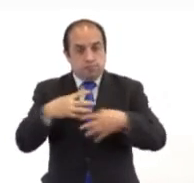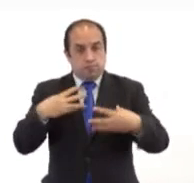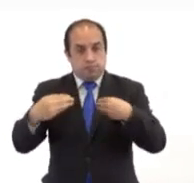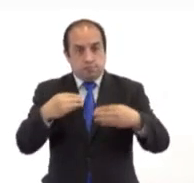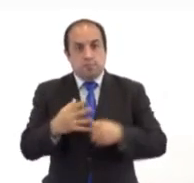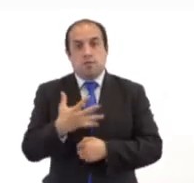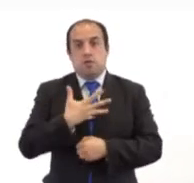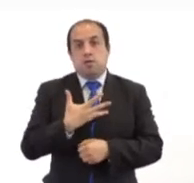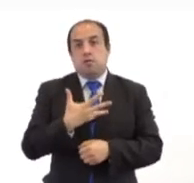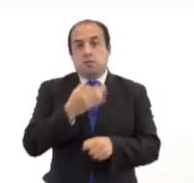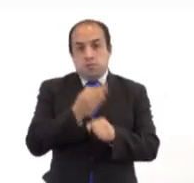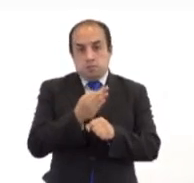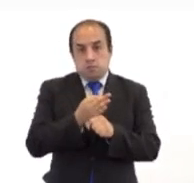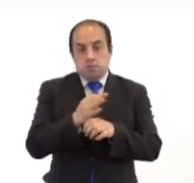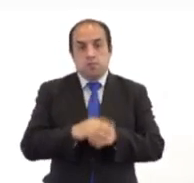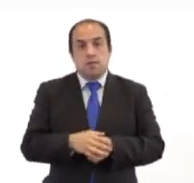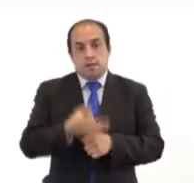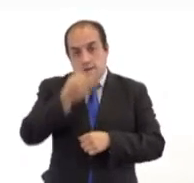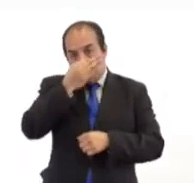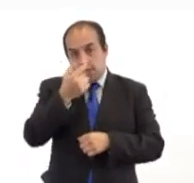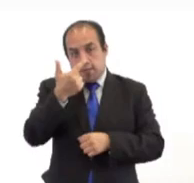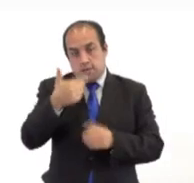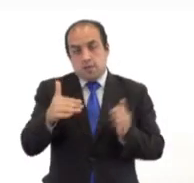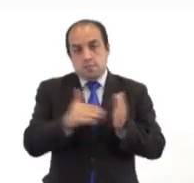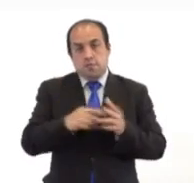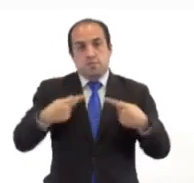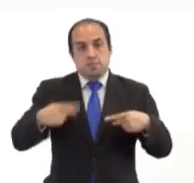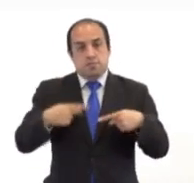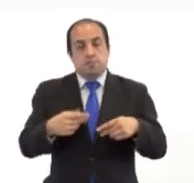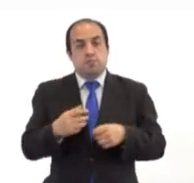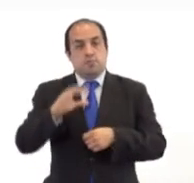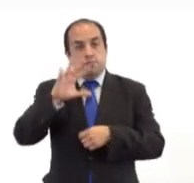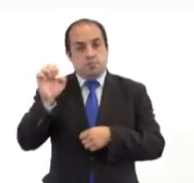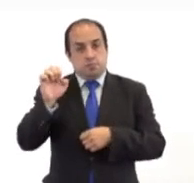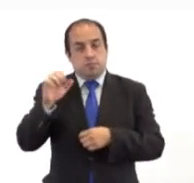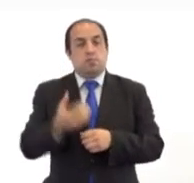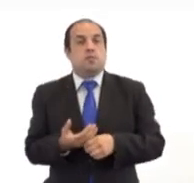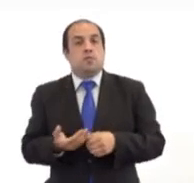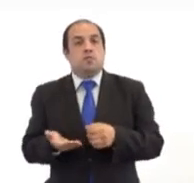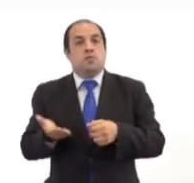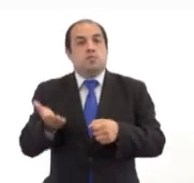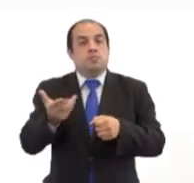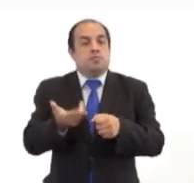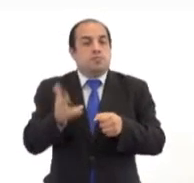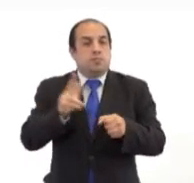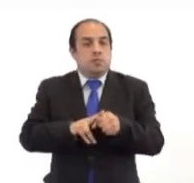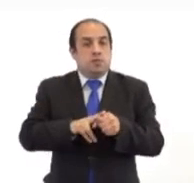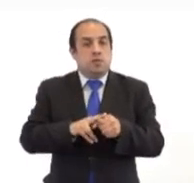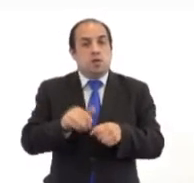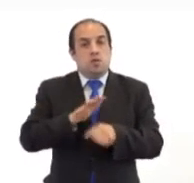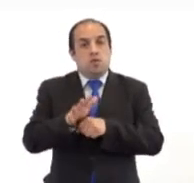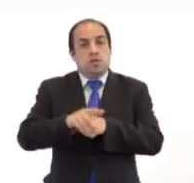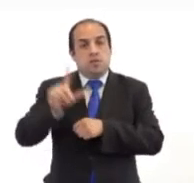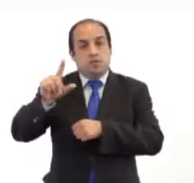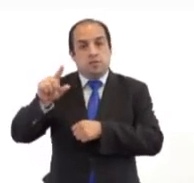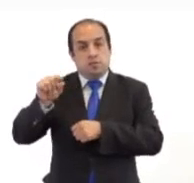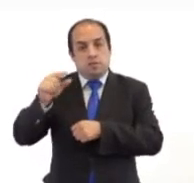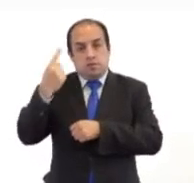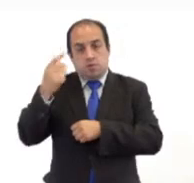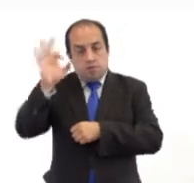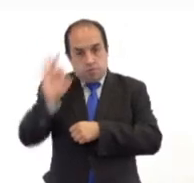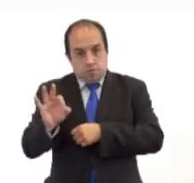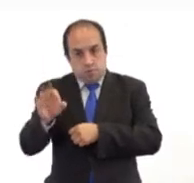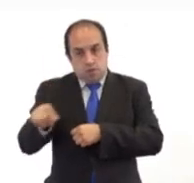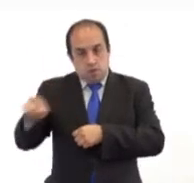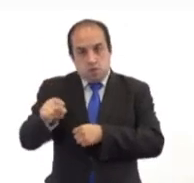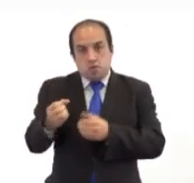Tenemos hasta ahora cerca de 7,500 hospitalizados que han ingresado a los hospitales, de los cuales el 71% prácticamente ha